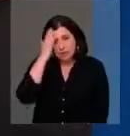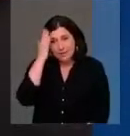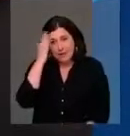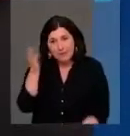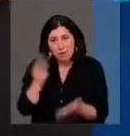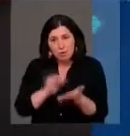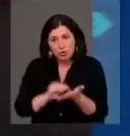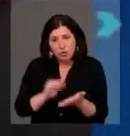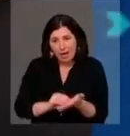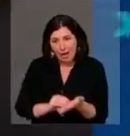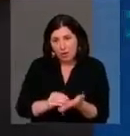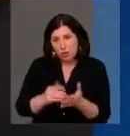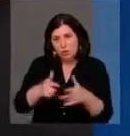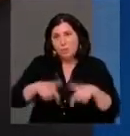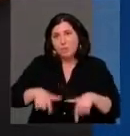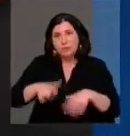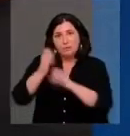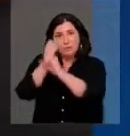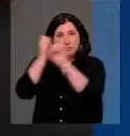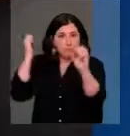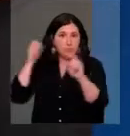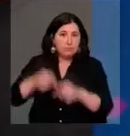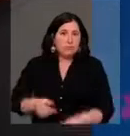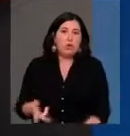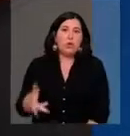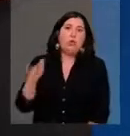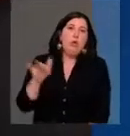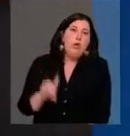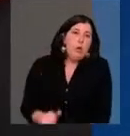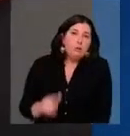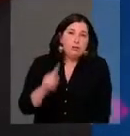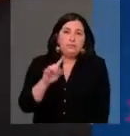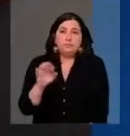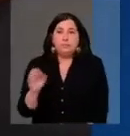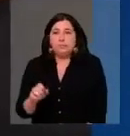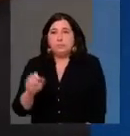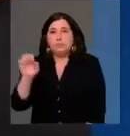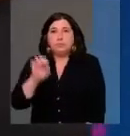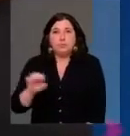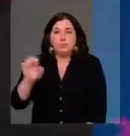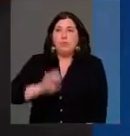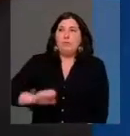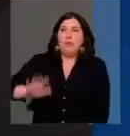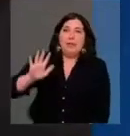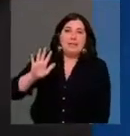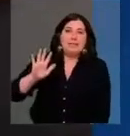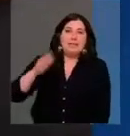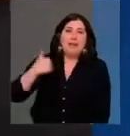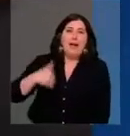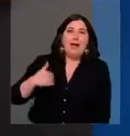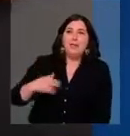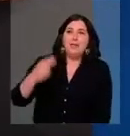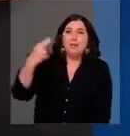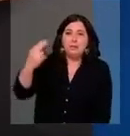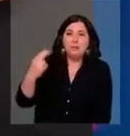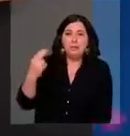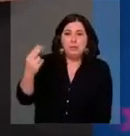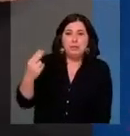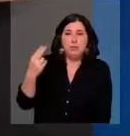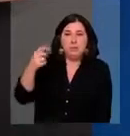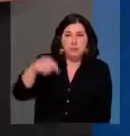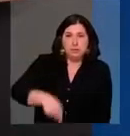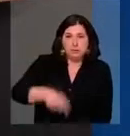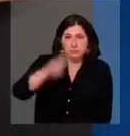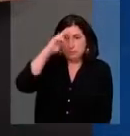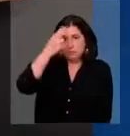ministerio de transporte que todos los días hay cientos de empresas argentinas sacando permiso pidiendo permiso para venir a